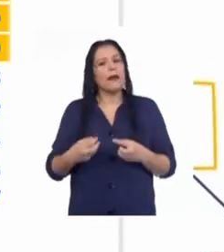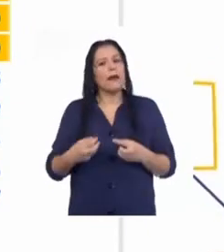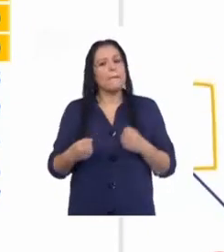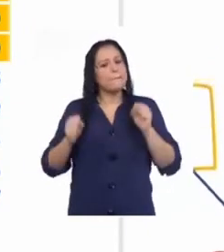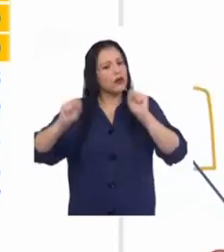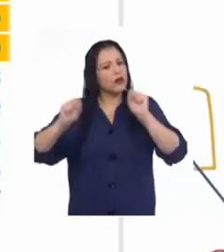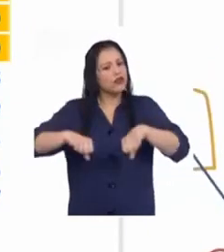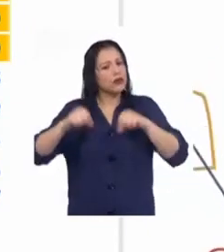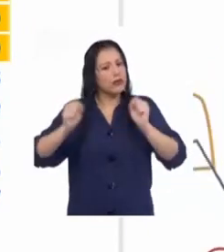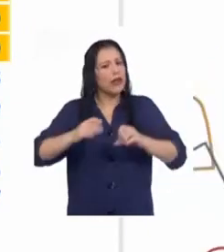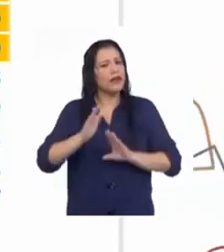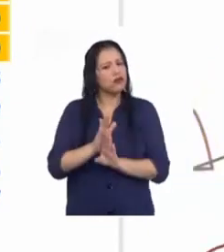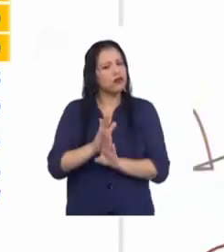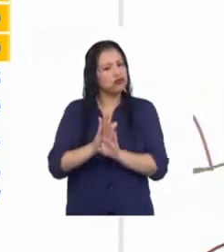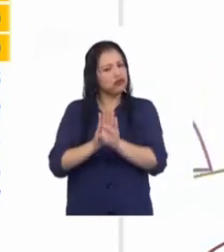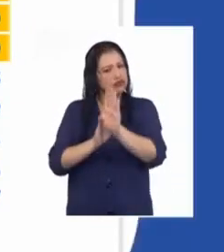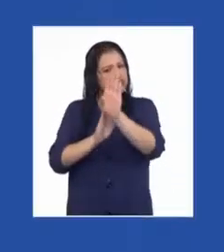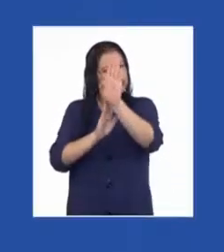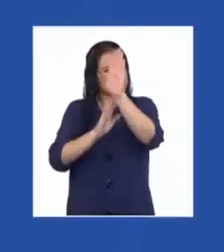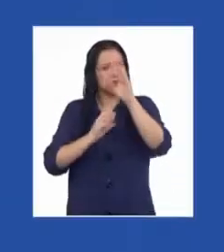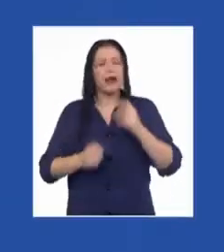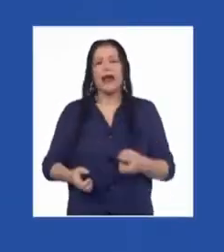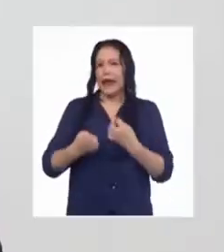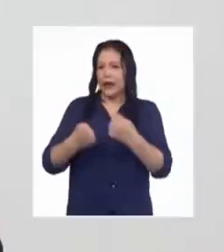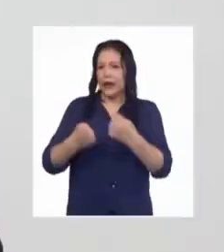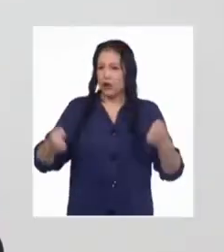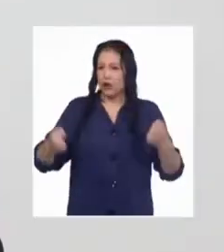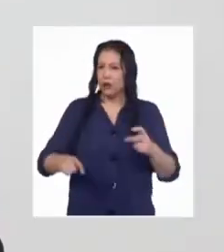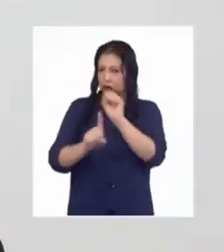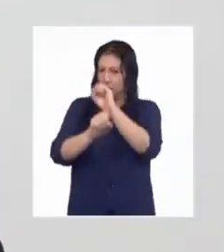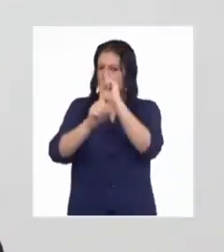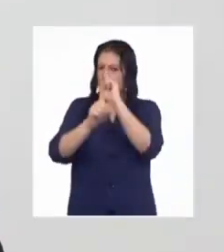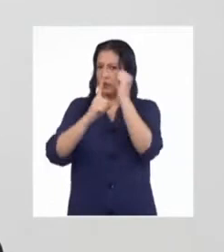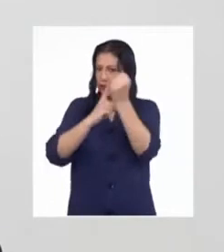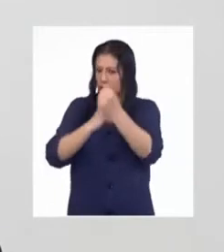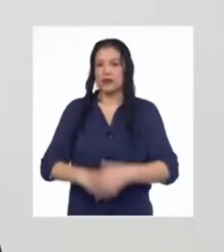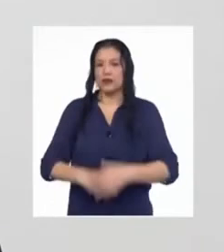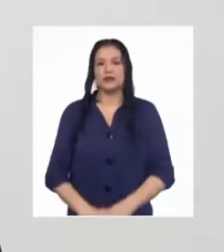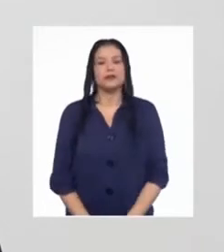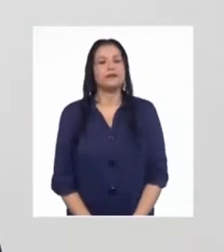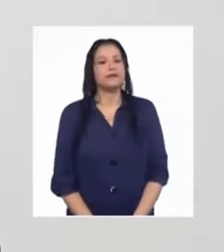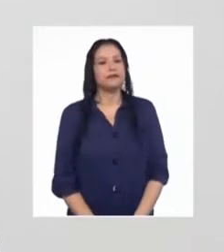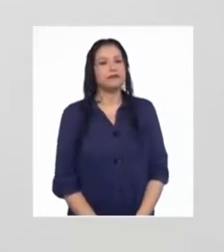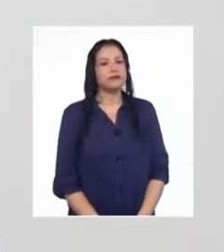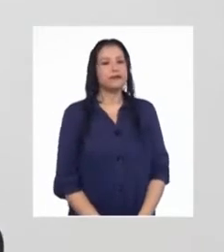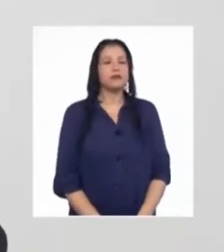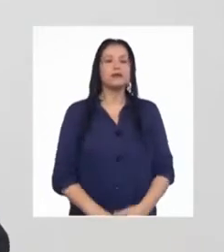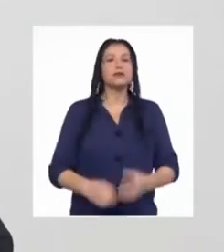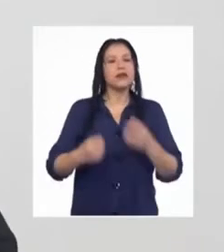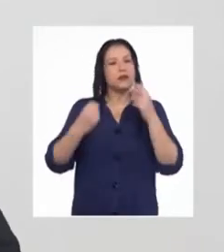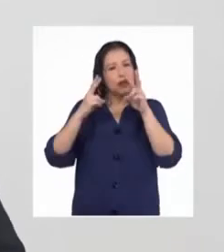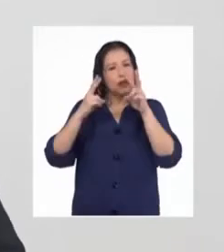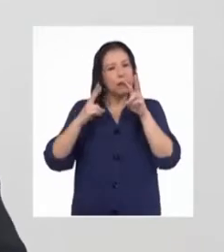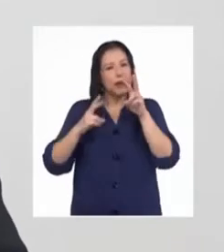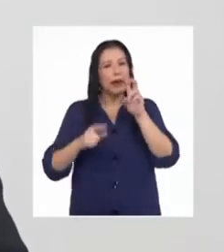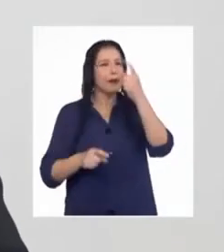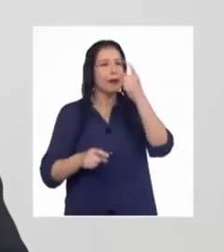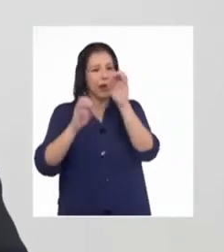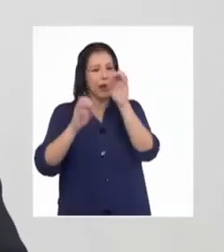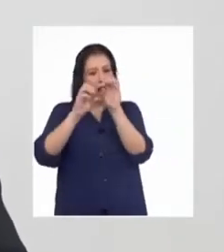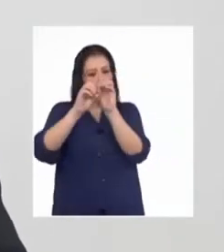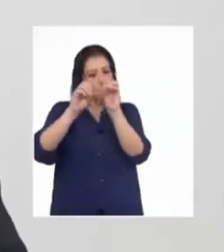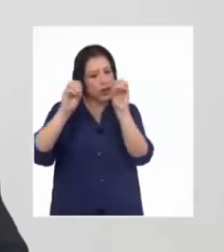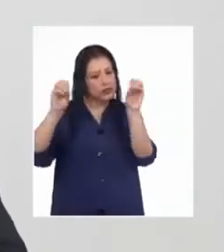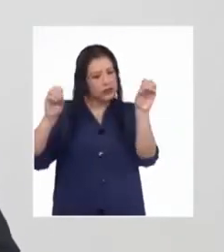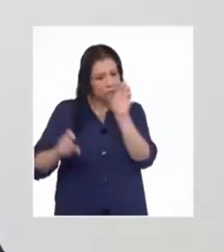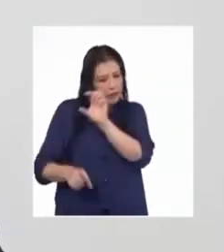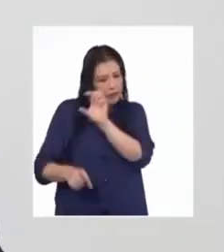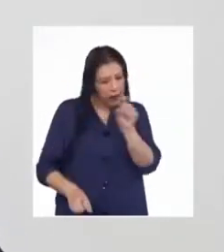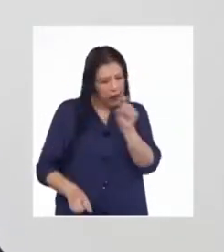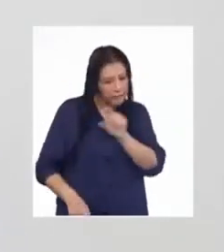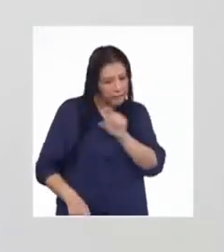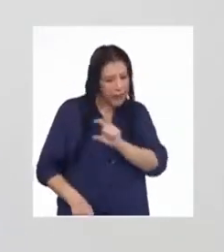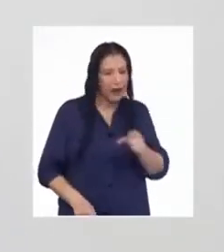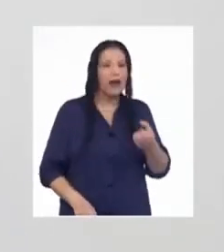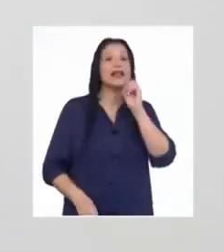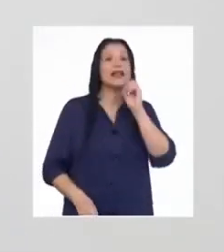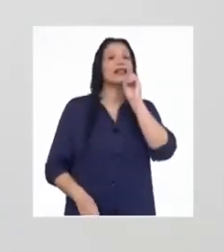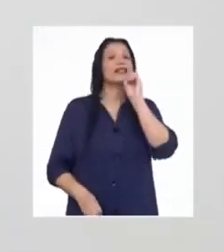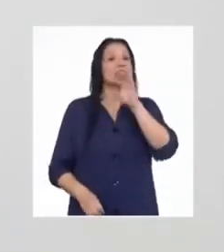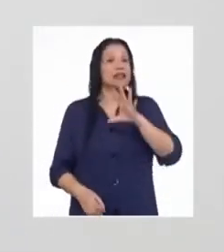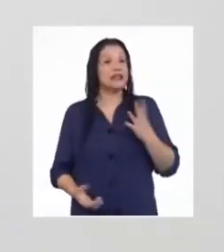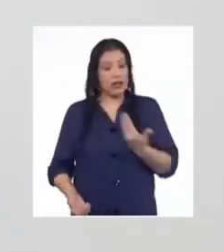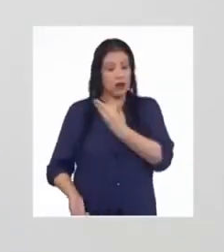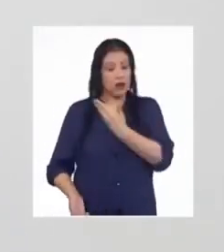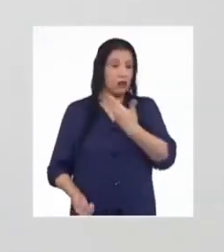desarrollo económicos y sociales. Si se dan cuenta, en esta primera oración del párrafo se menciona que